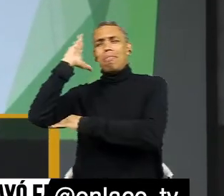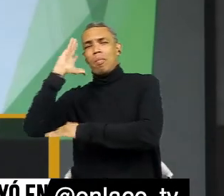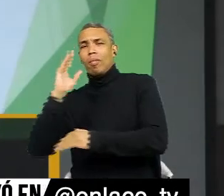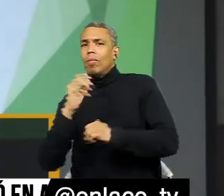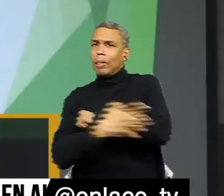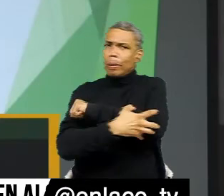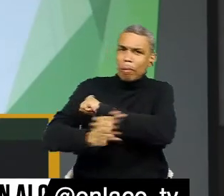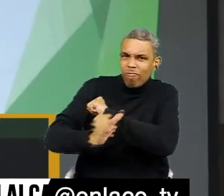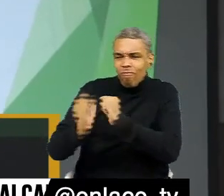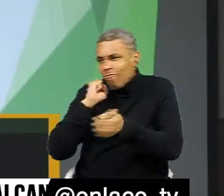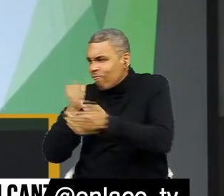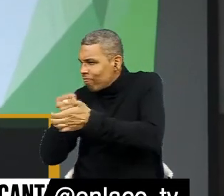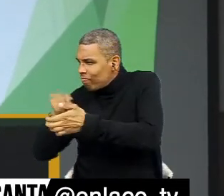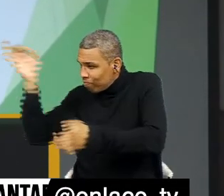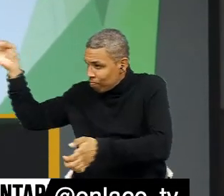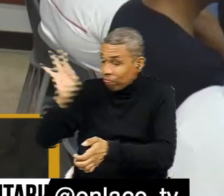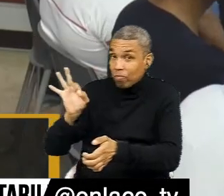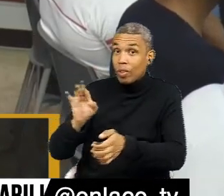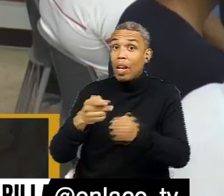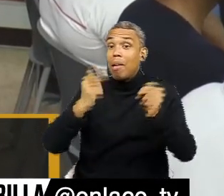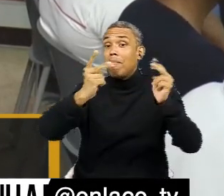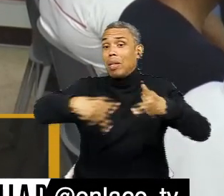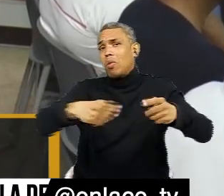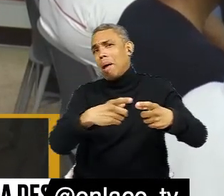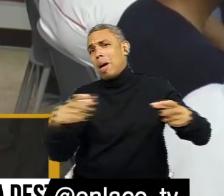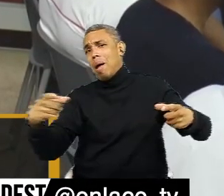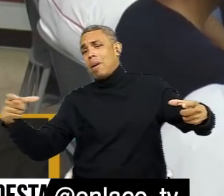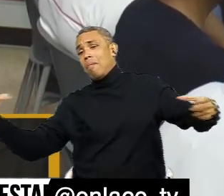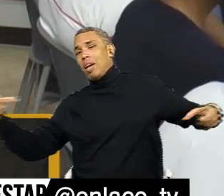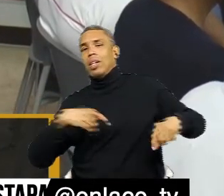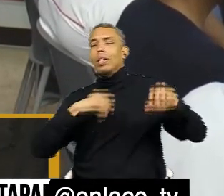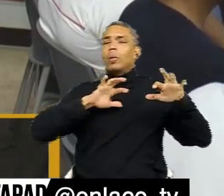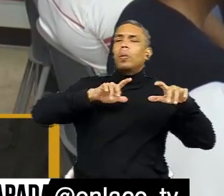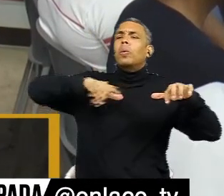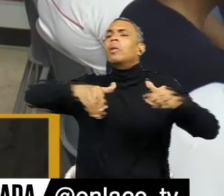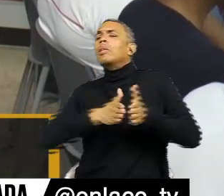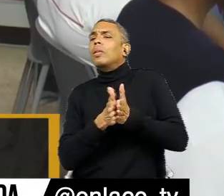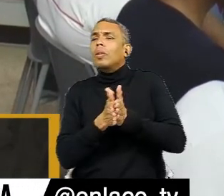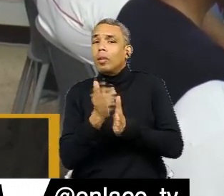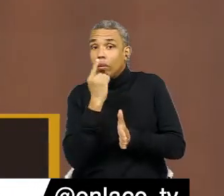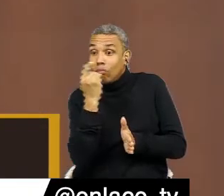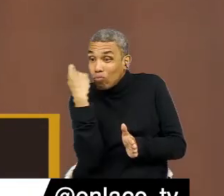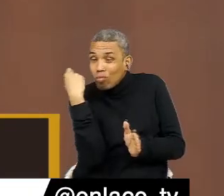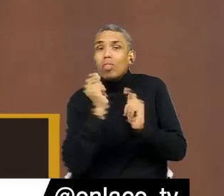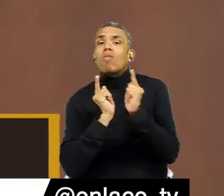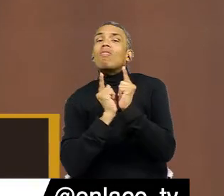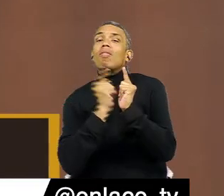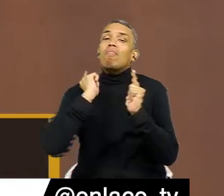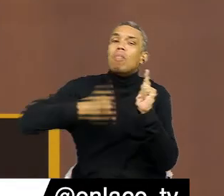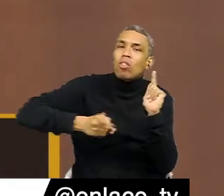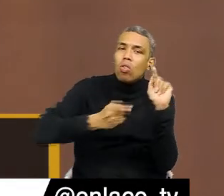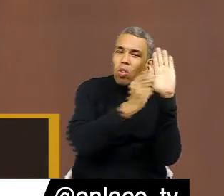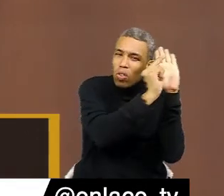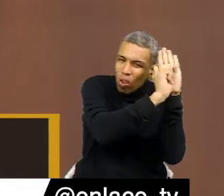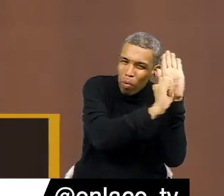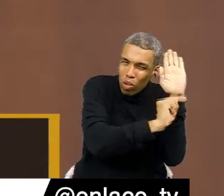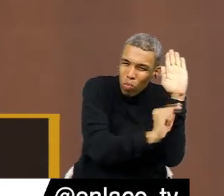comunidad de Barranca Bermeja por venir a capacitarse, la última reglamentación obviamente en el tema arbitral, creo que es muy bueno conocerlo, no